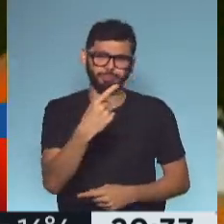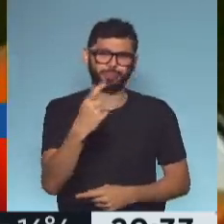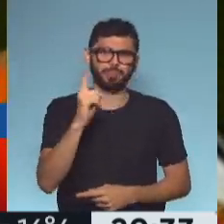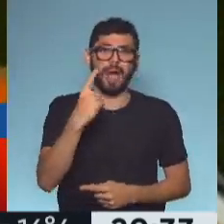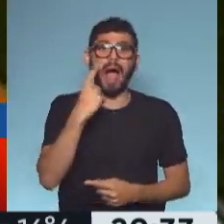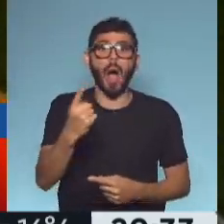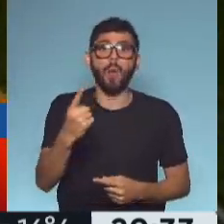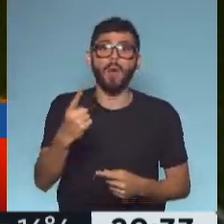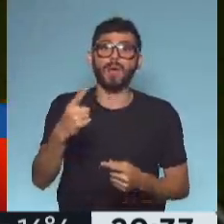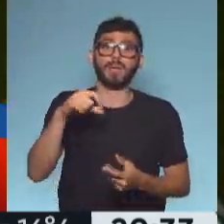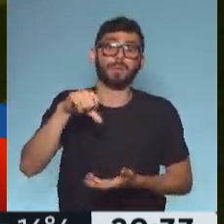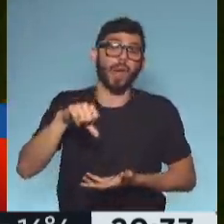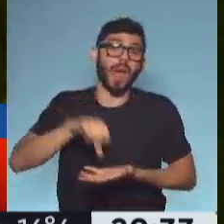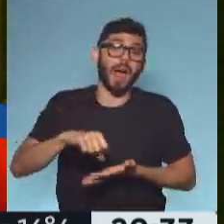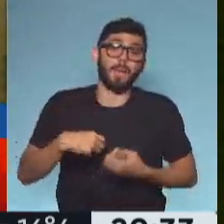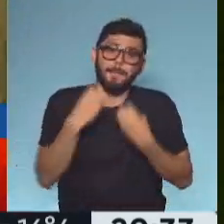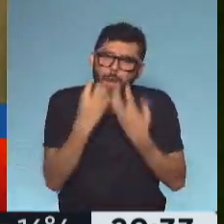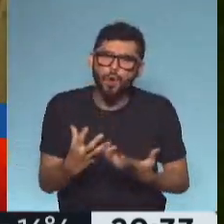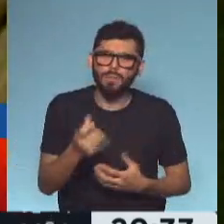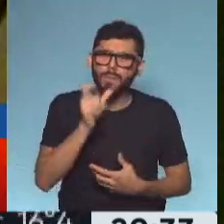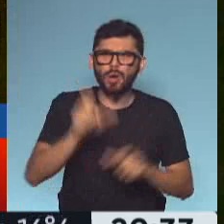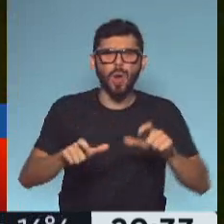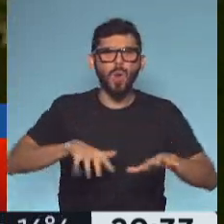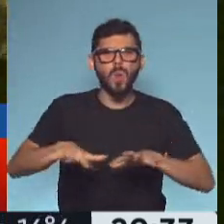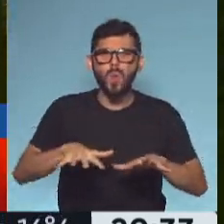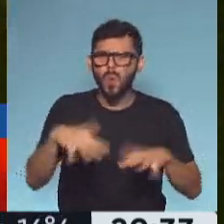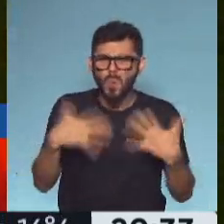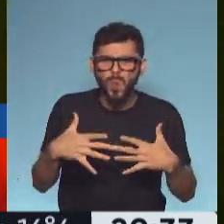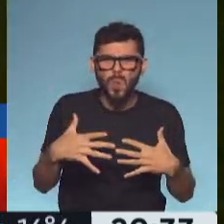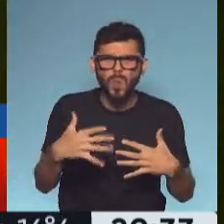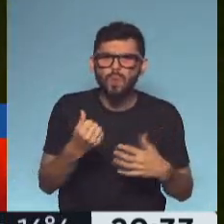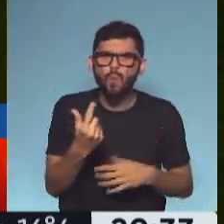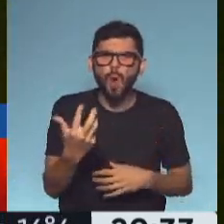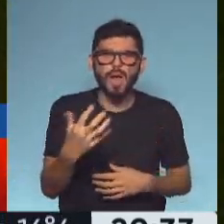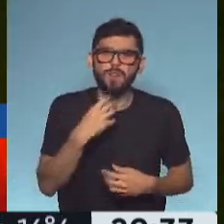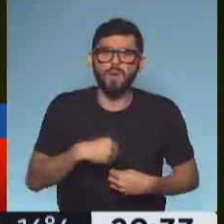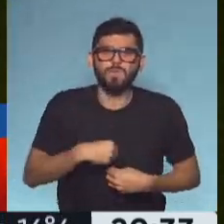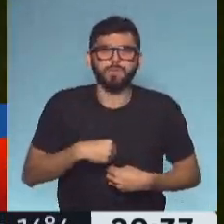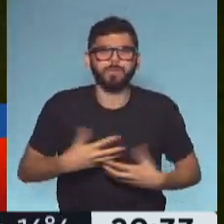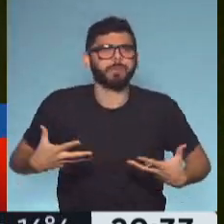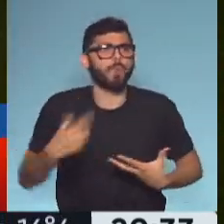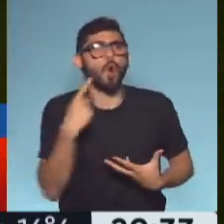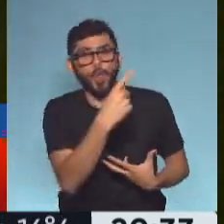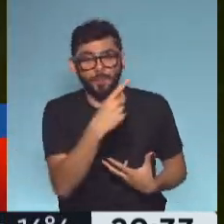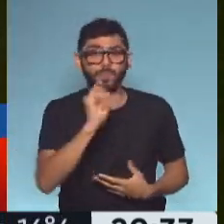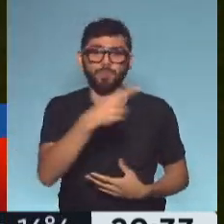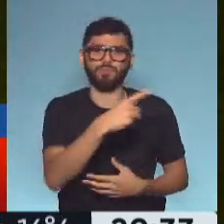las cosas para todos nuestros países. ¿Cuánta gente se moviliza, no, Diego? ¿Cuánto sentimiento en contra de Bush?